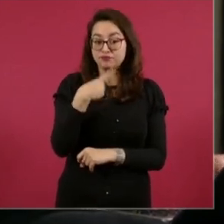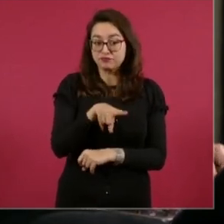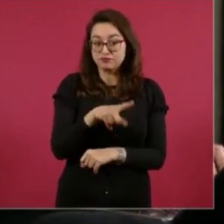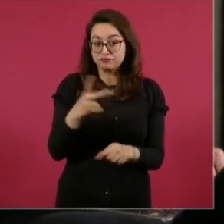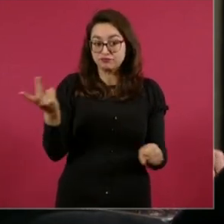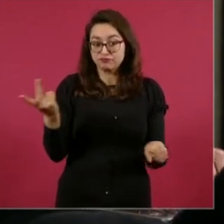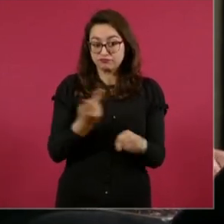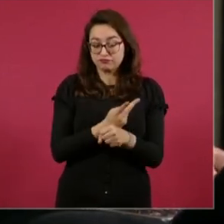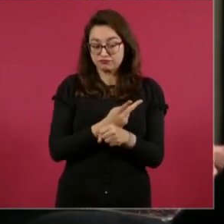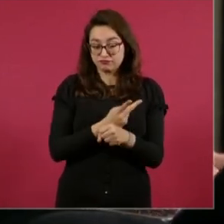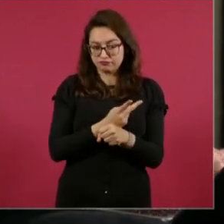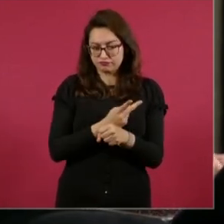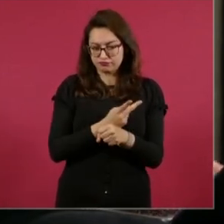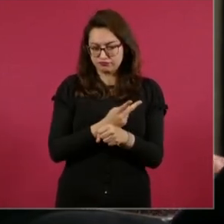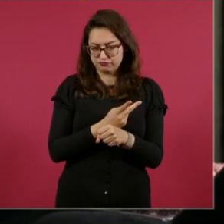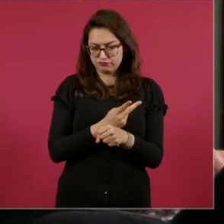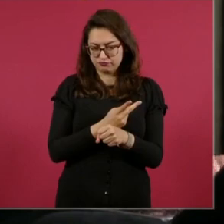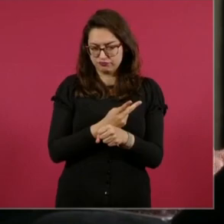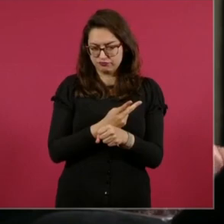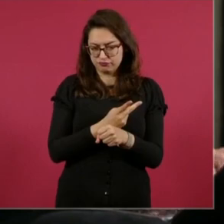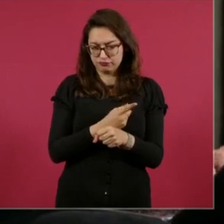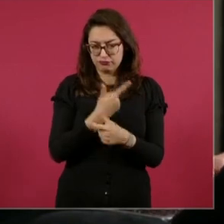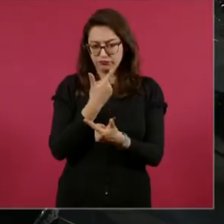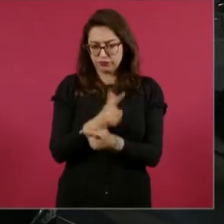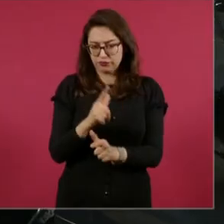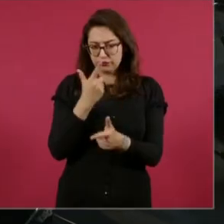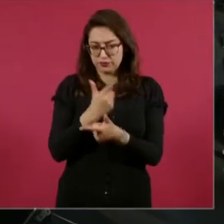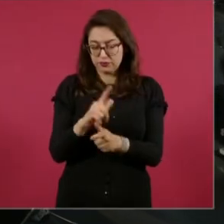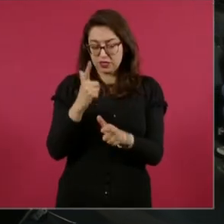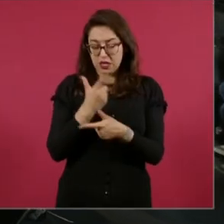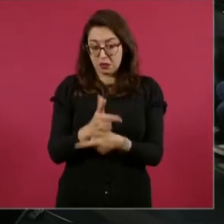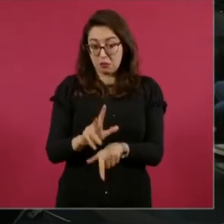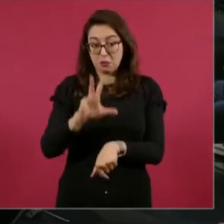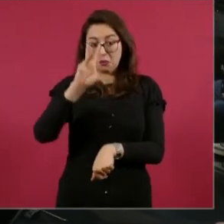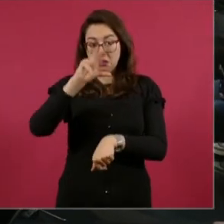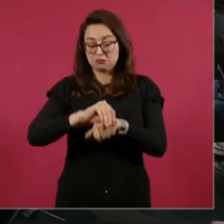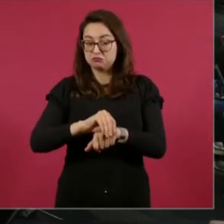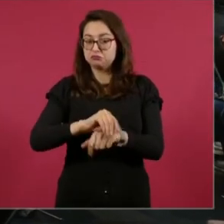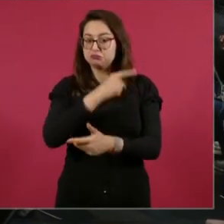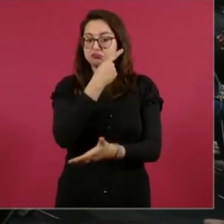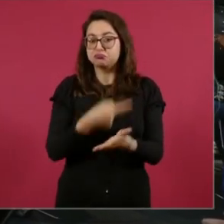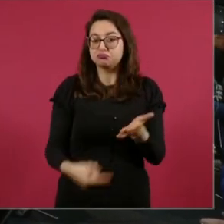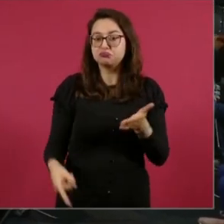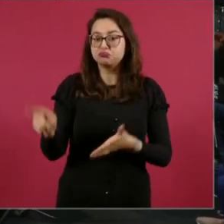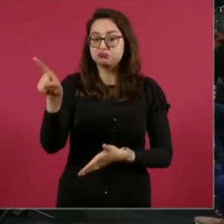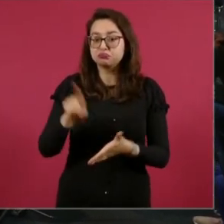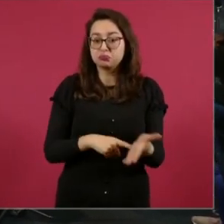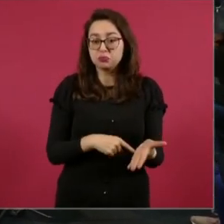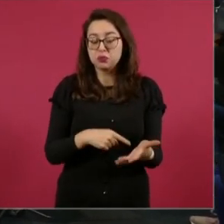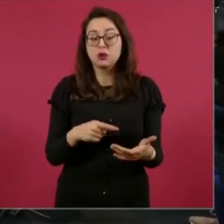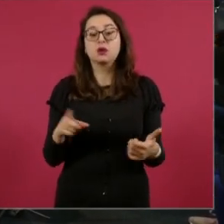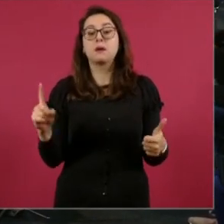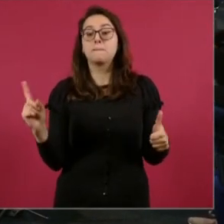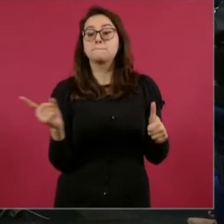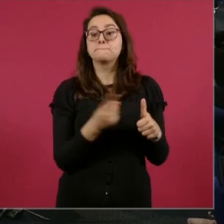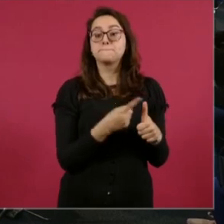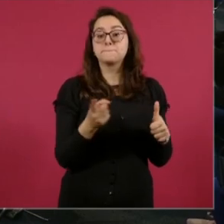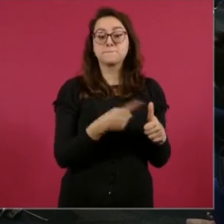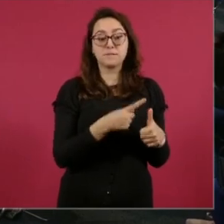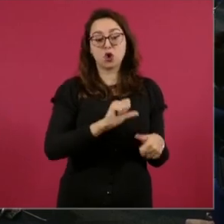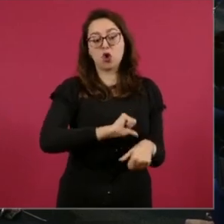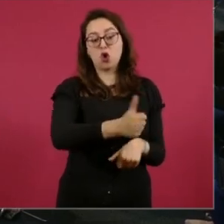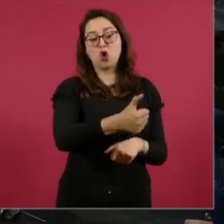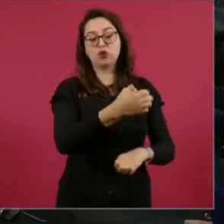congelado su permiso para ofrecer este servicio de taxis, ya que se está dando prioridad a otra